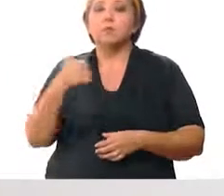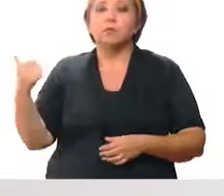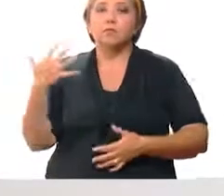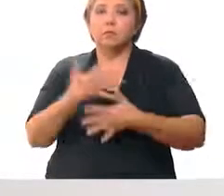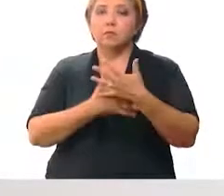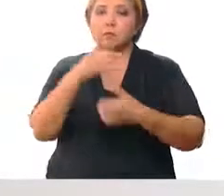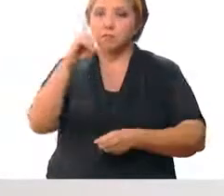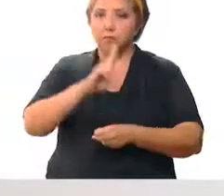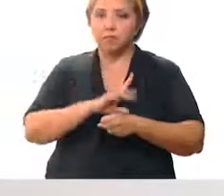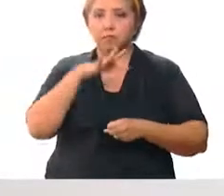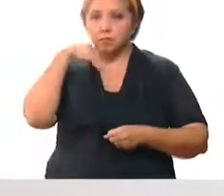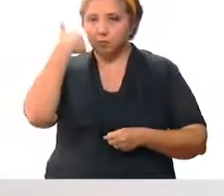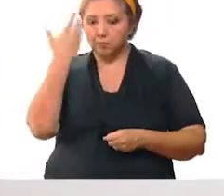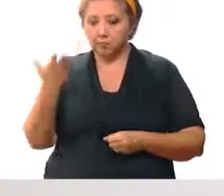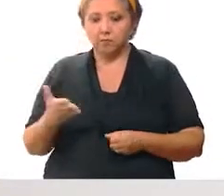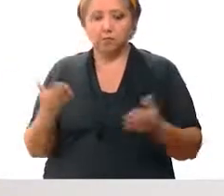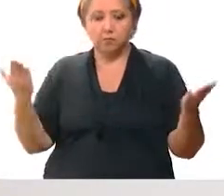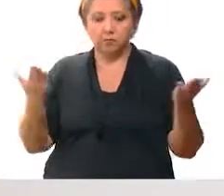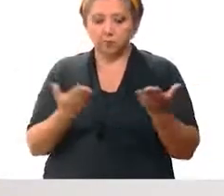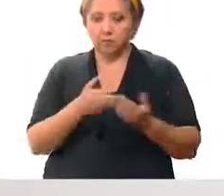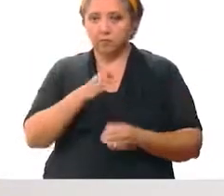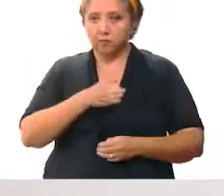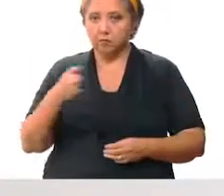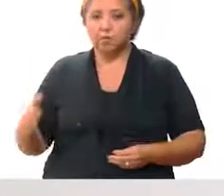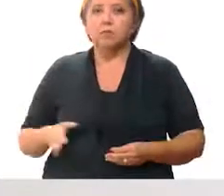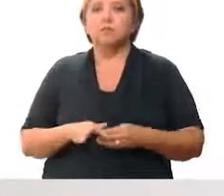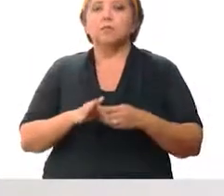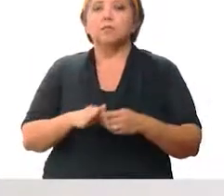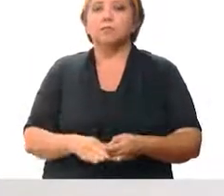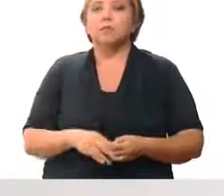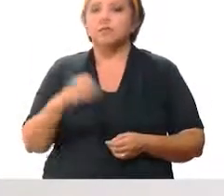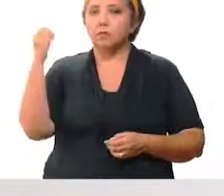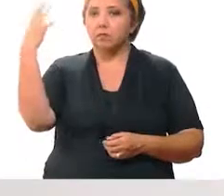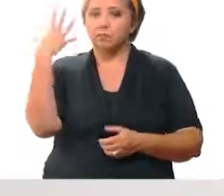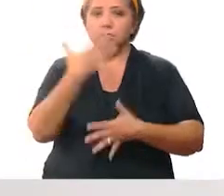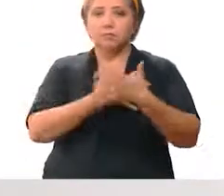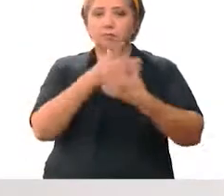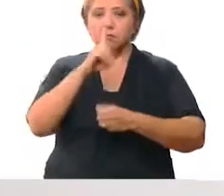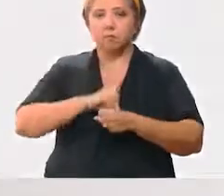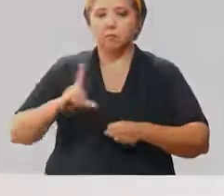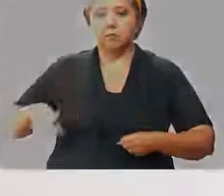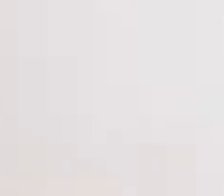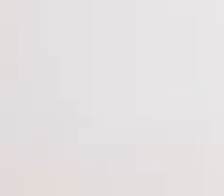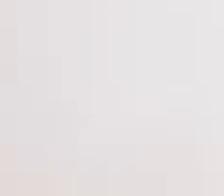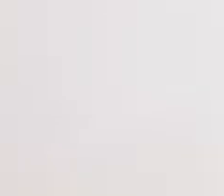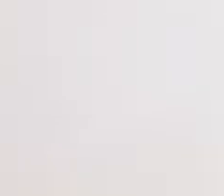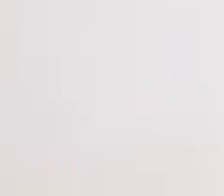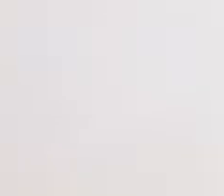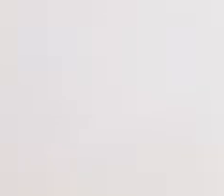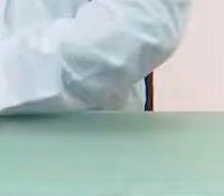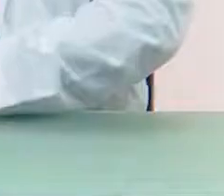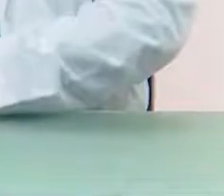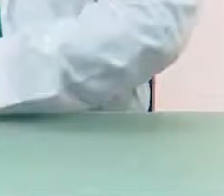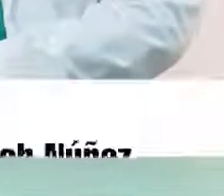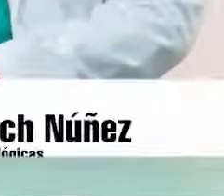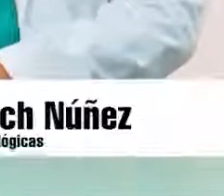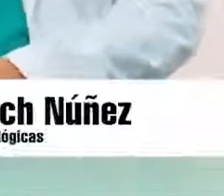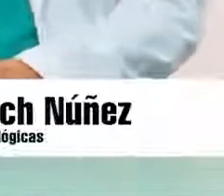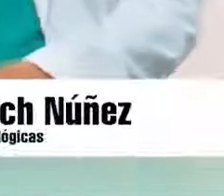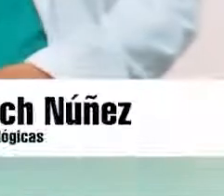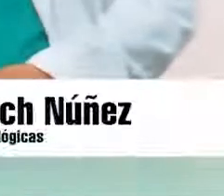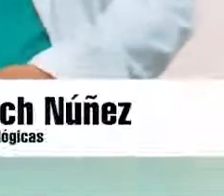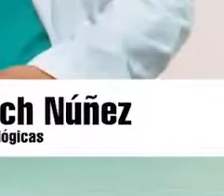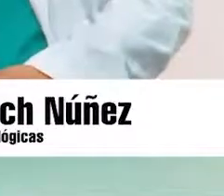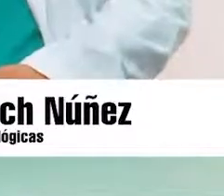cada 15 días con la finalidad de homologar fechas de presentación con el semáforo quincenal del Gobierno federal. Ese es todo el reporte, doctor.